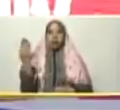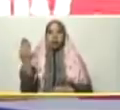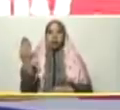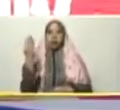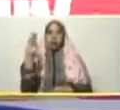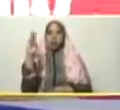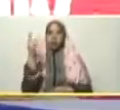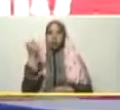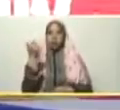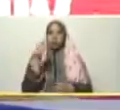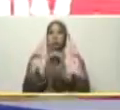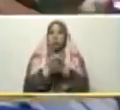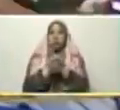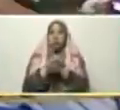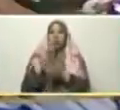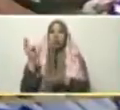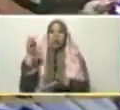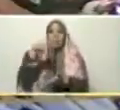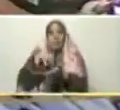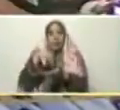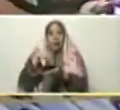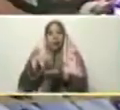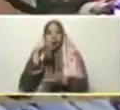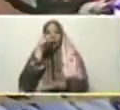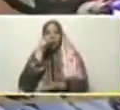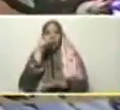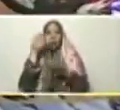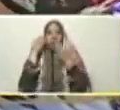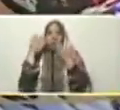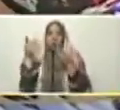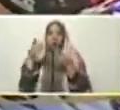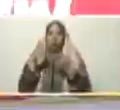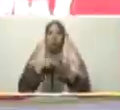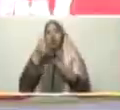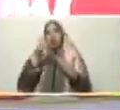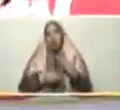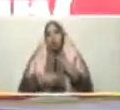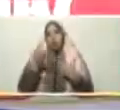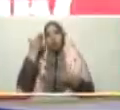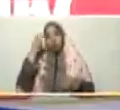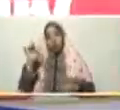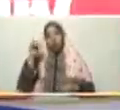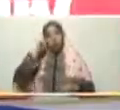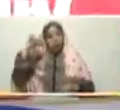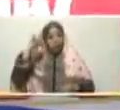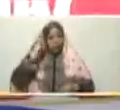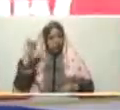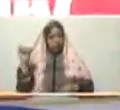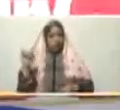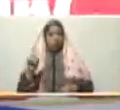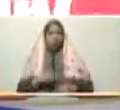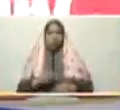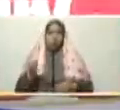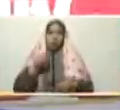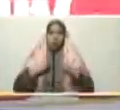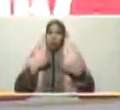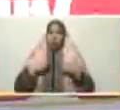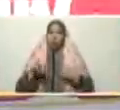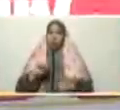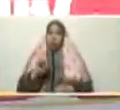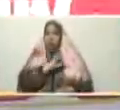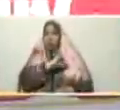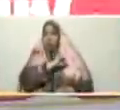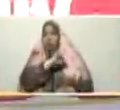rodolfo sanz en miranda digo yo no estoy proponiendo una idea no se asusten